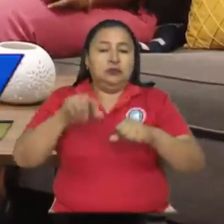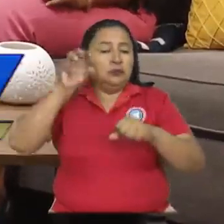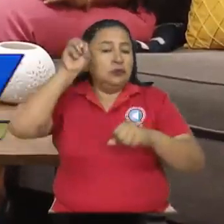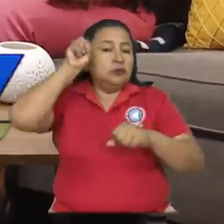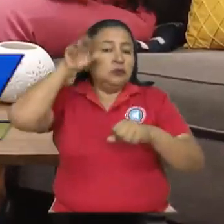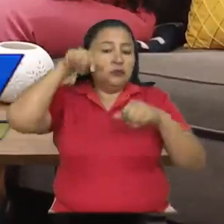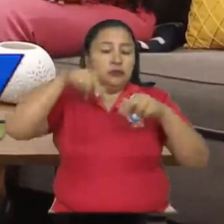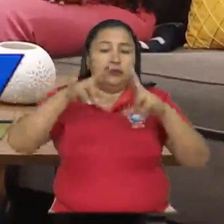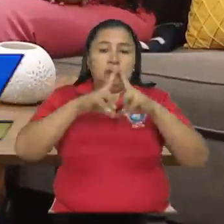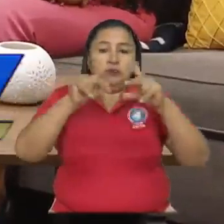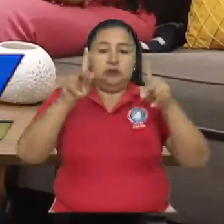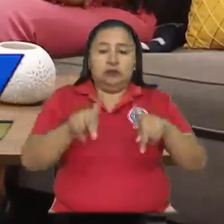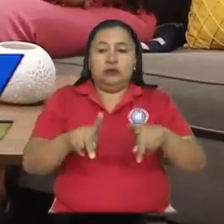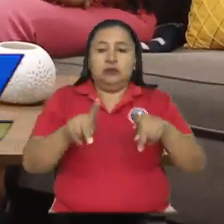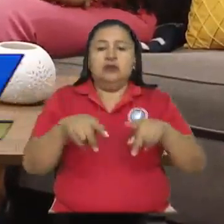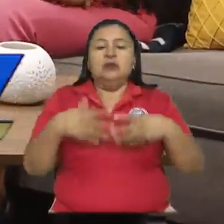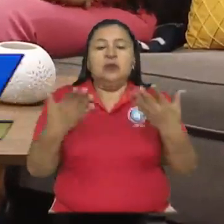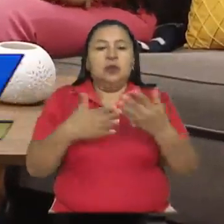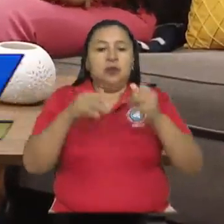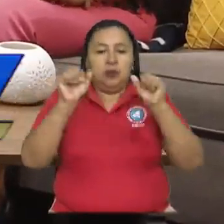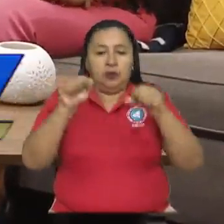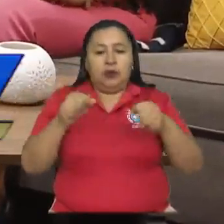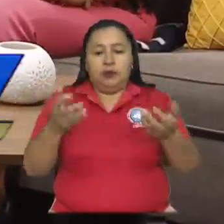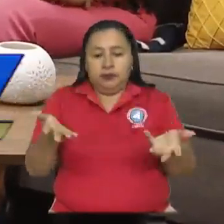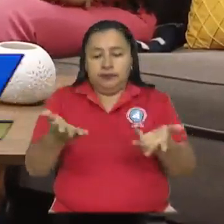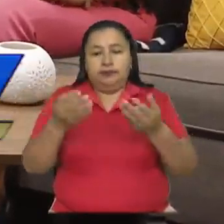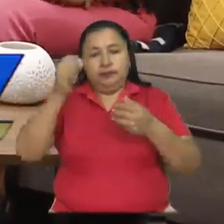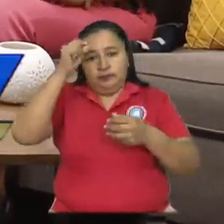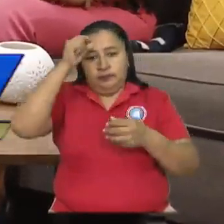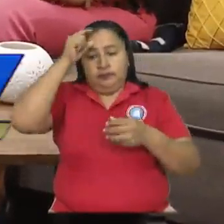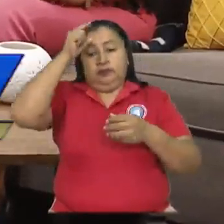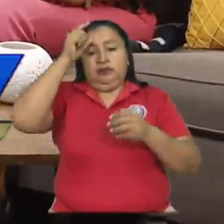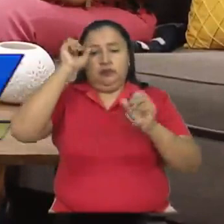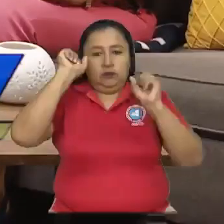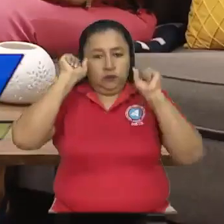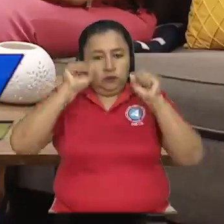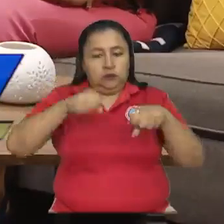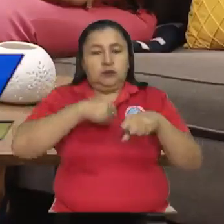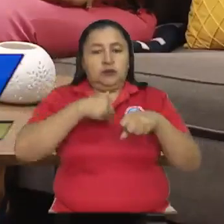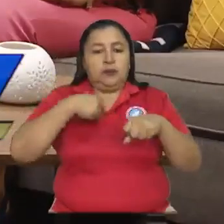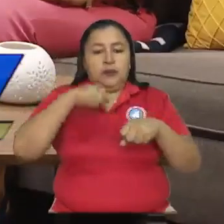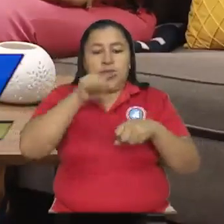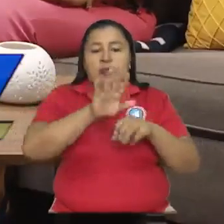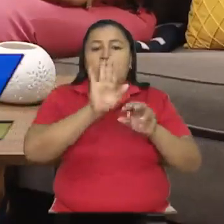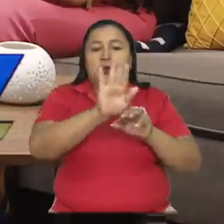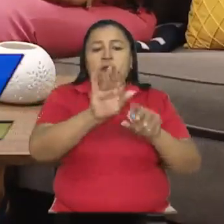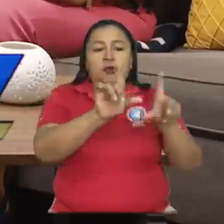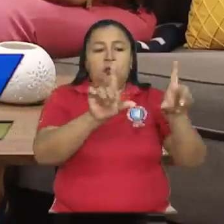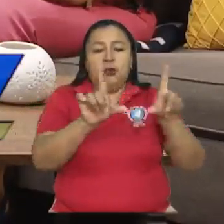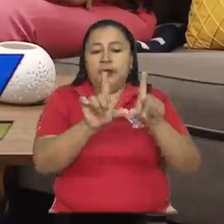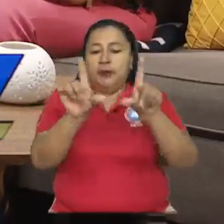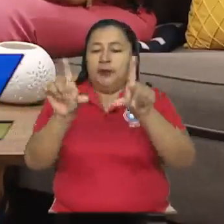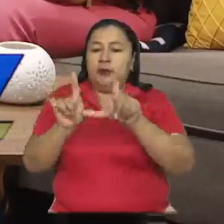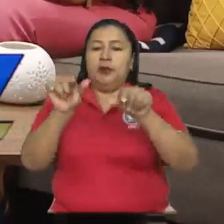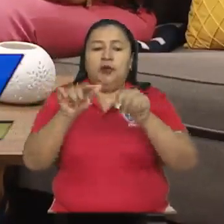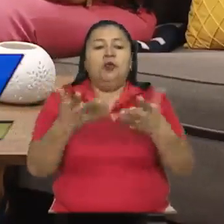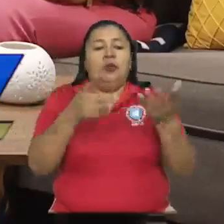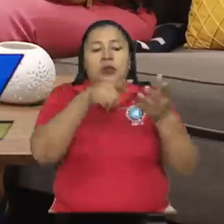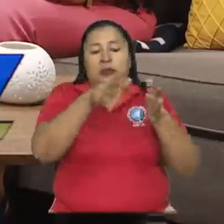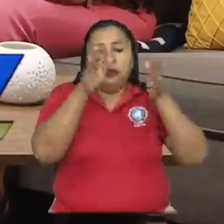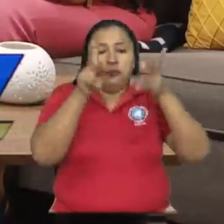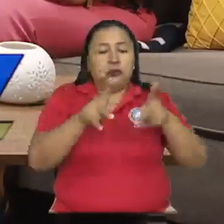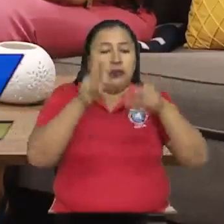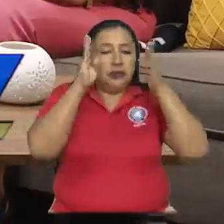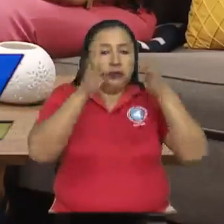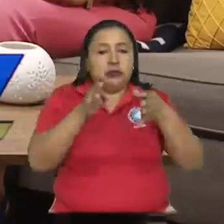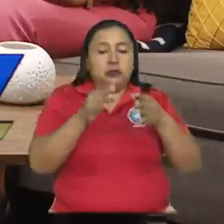turistas, pues es las capacidades que generamos en los territorios y en los negocios, ¿no? En los pequeños prestadores de servicios y los